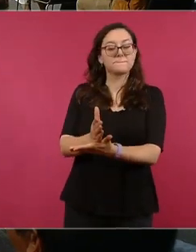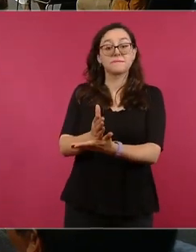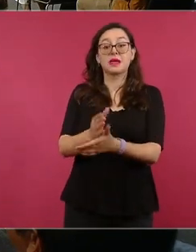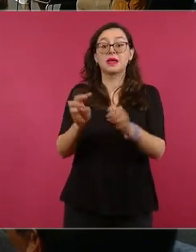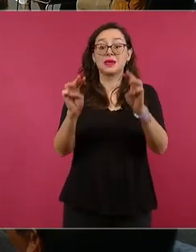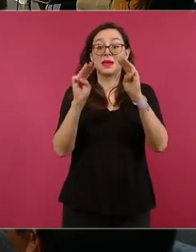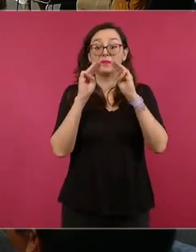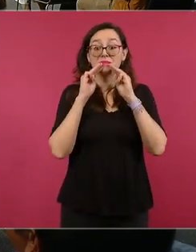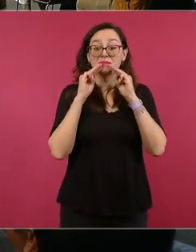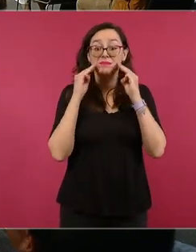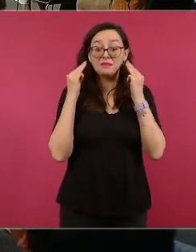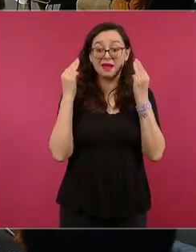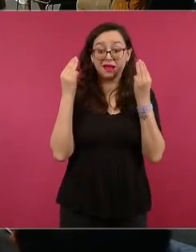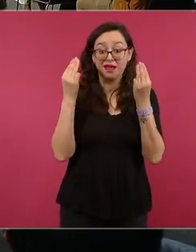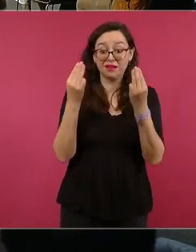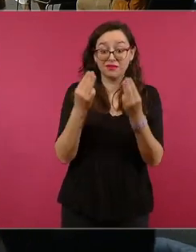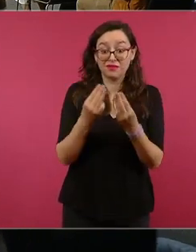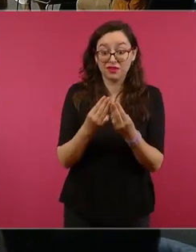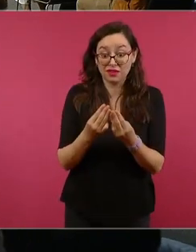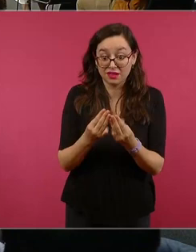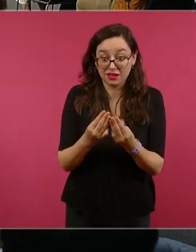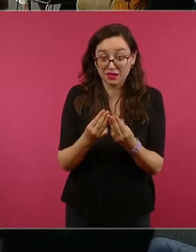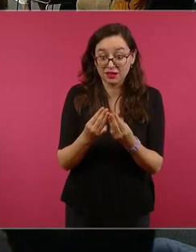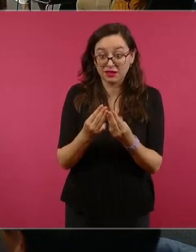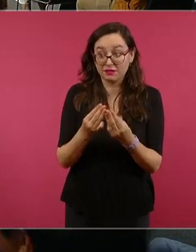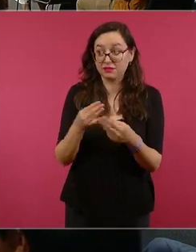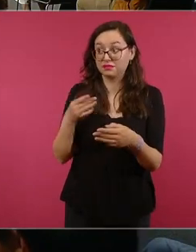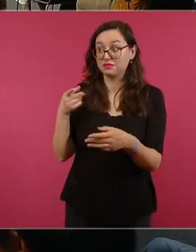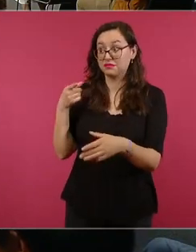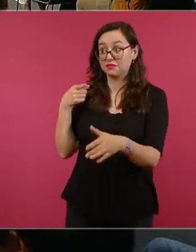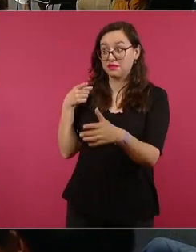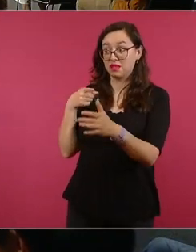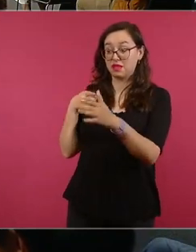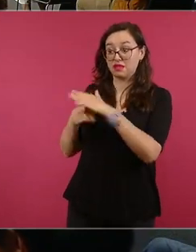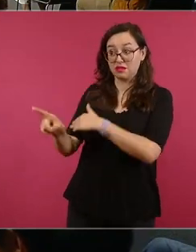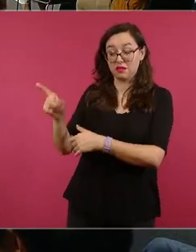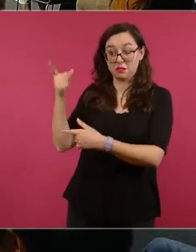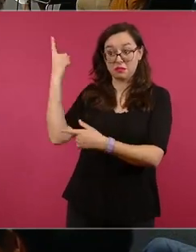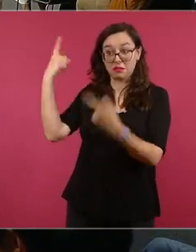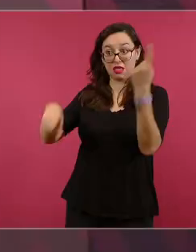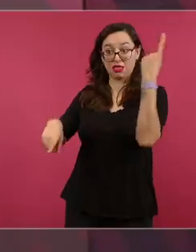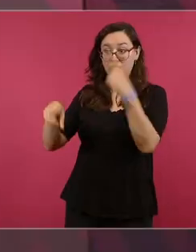ni de la delincuencia de cuello blanco.